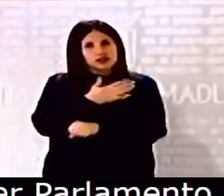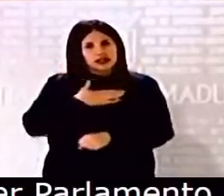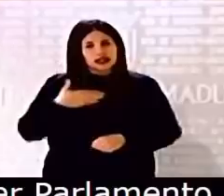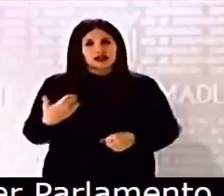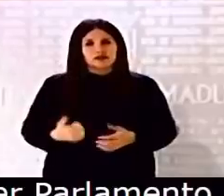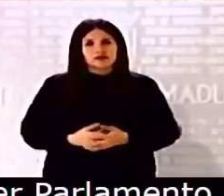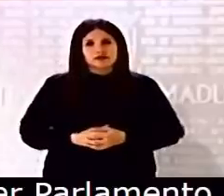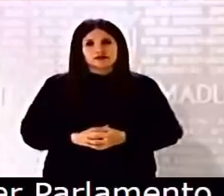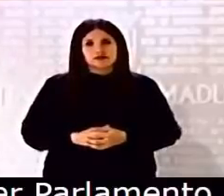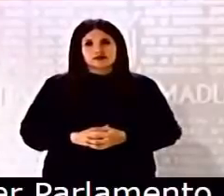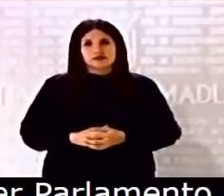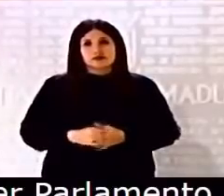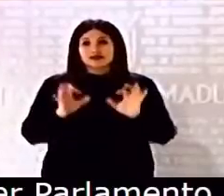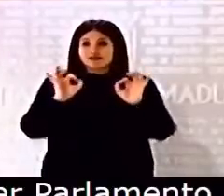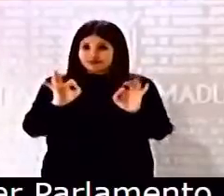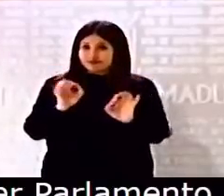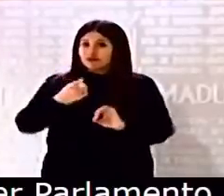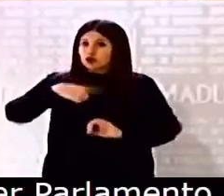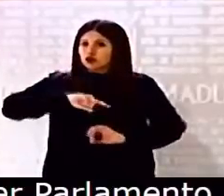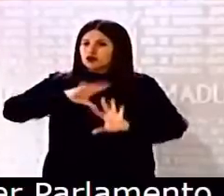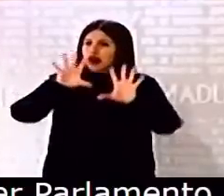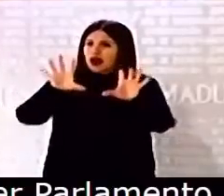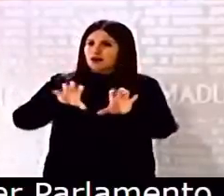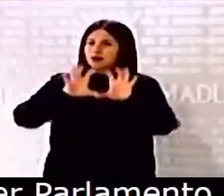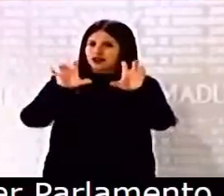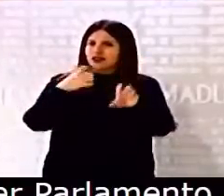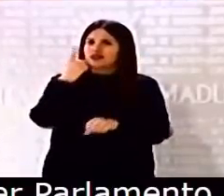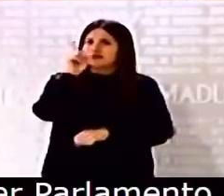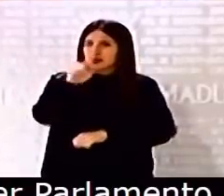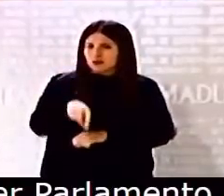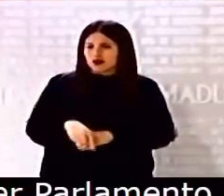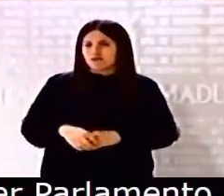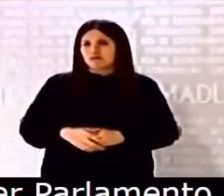Y esa es la otra gran enseñanza que nos ha dejado esto.